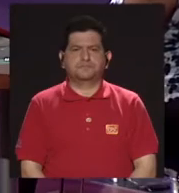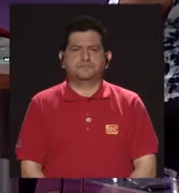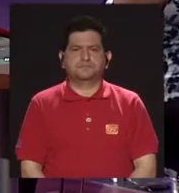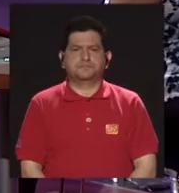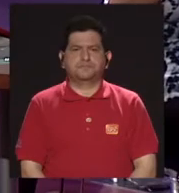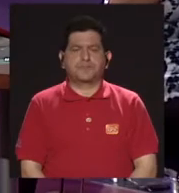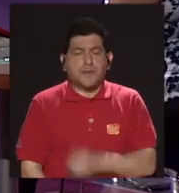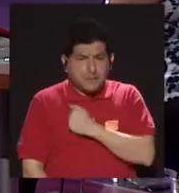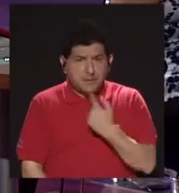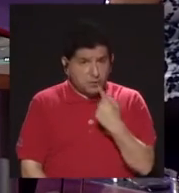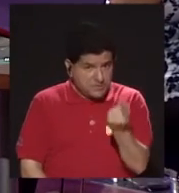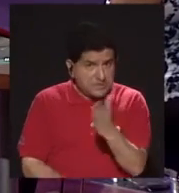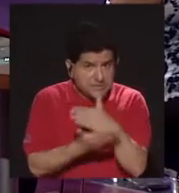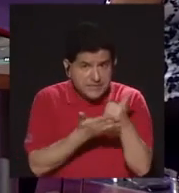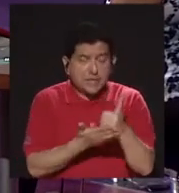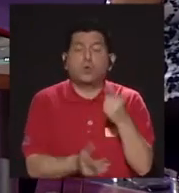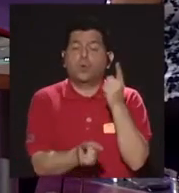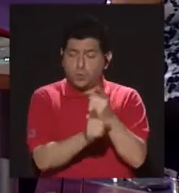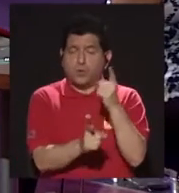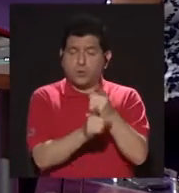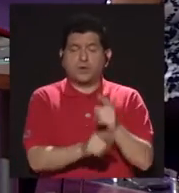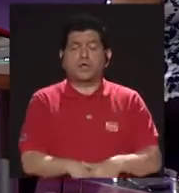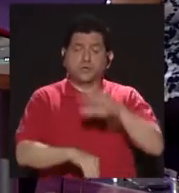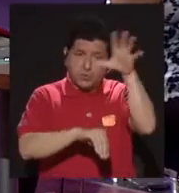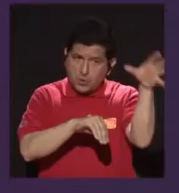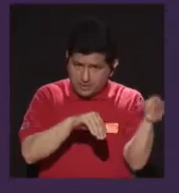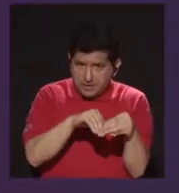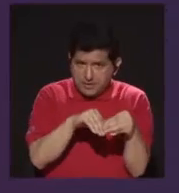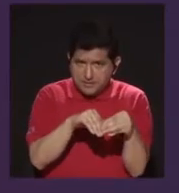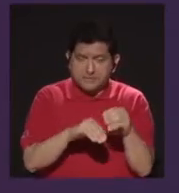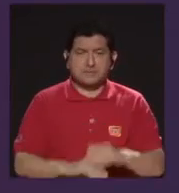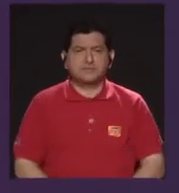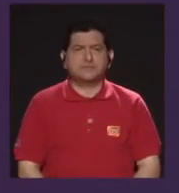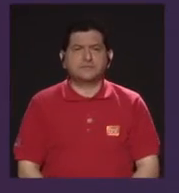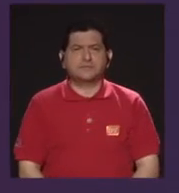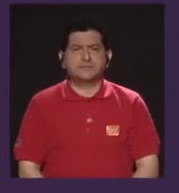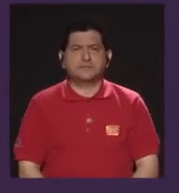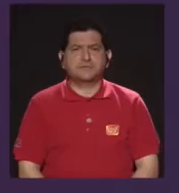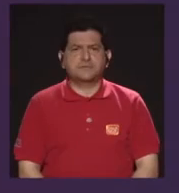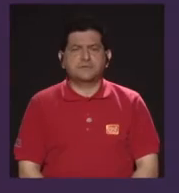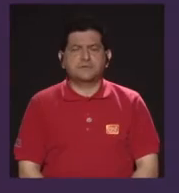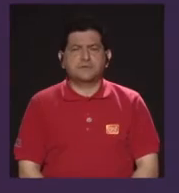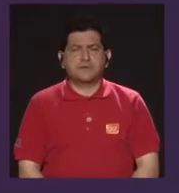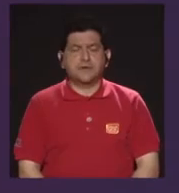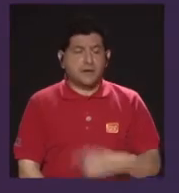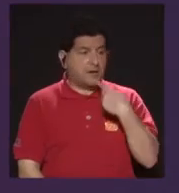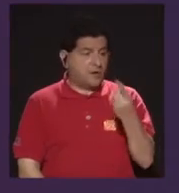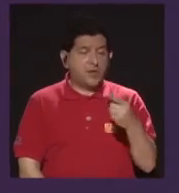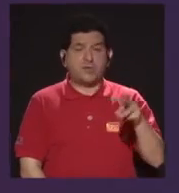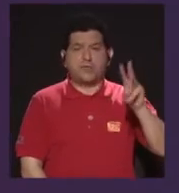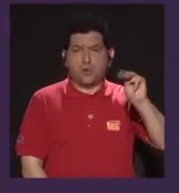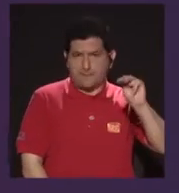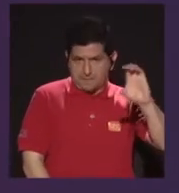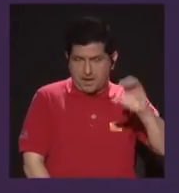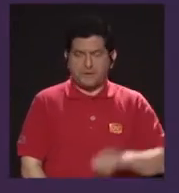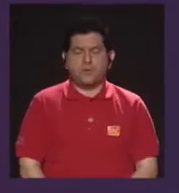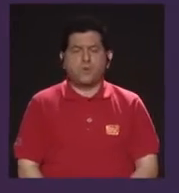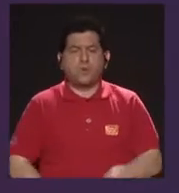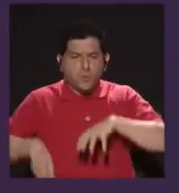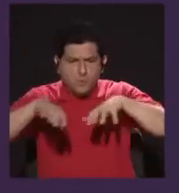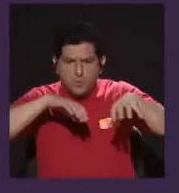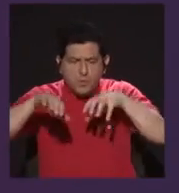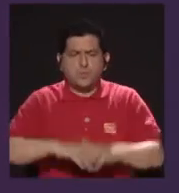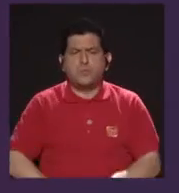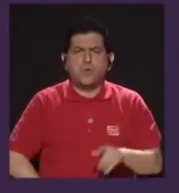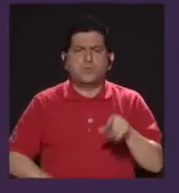por eso si quieres decir al correcto este agregándole un centre extensión que dice a un marco el movimiento diversidad